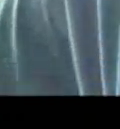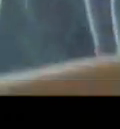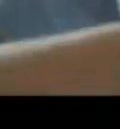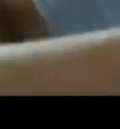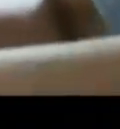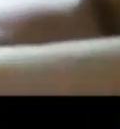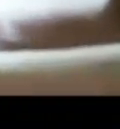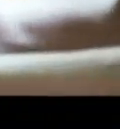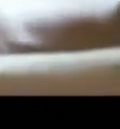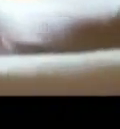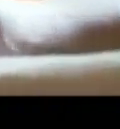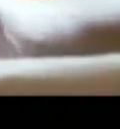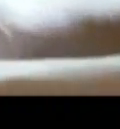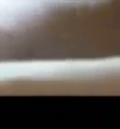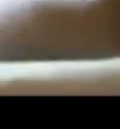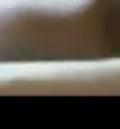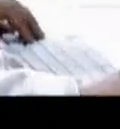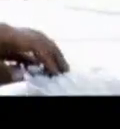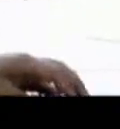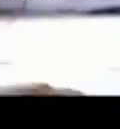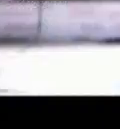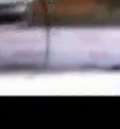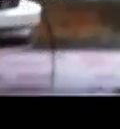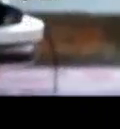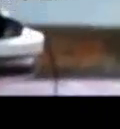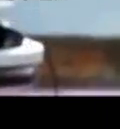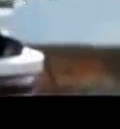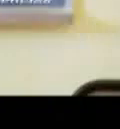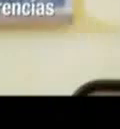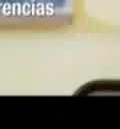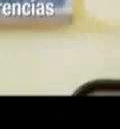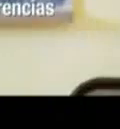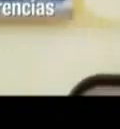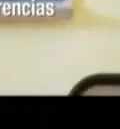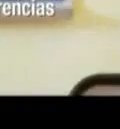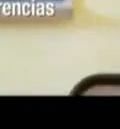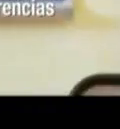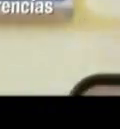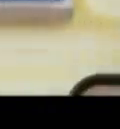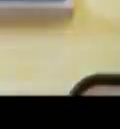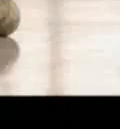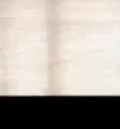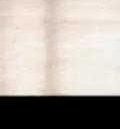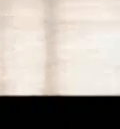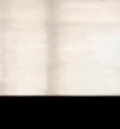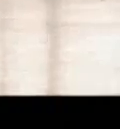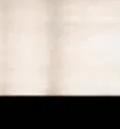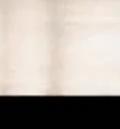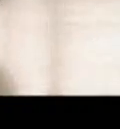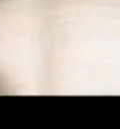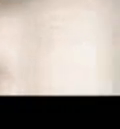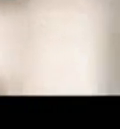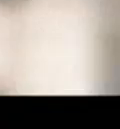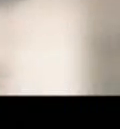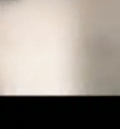los primeros en dar contención y apoyo. Mejor compartir y que no importen las diferencias. Frenemos el